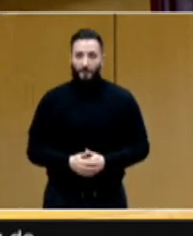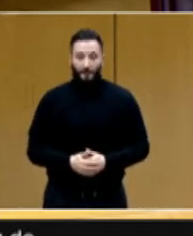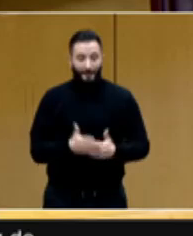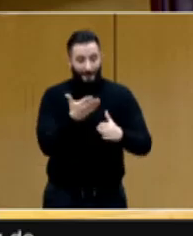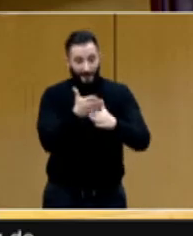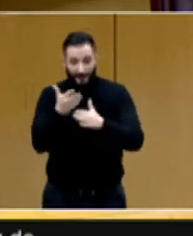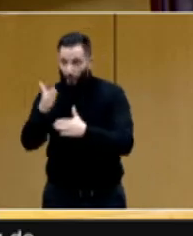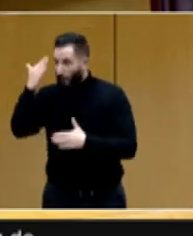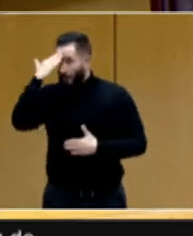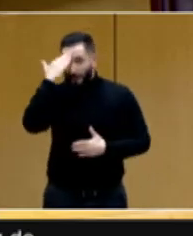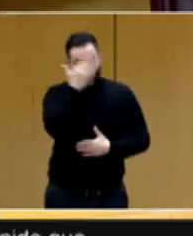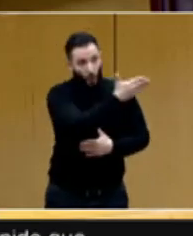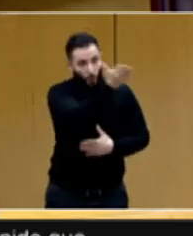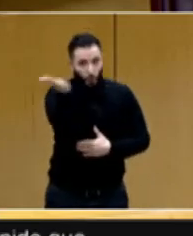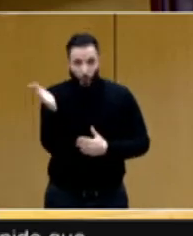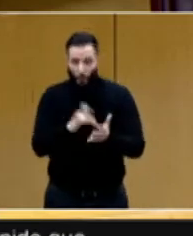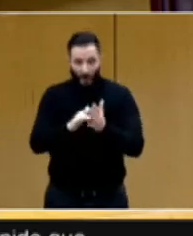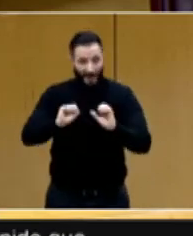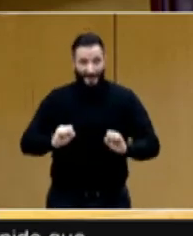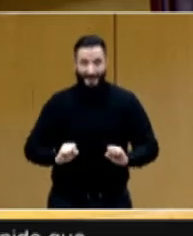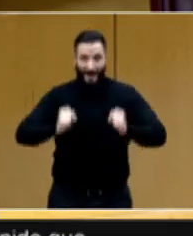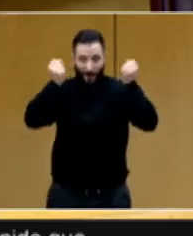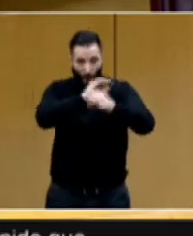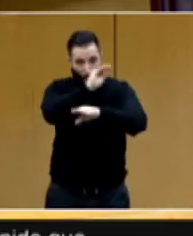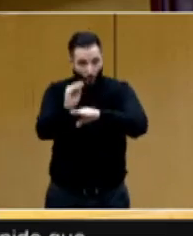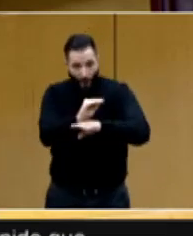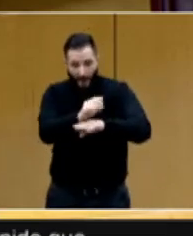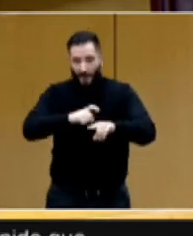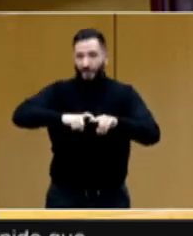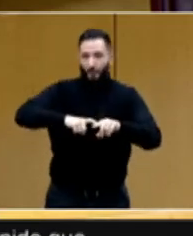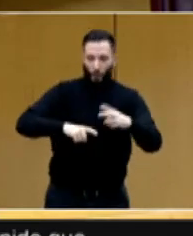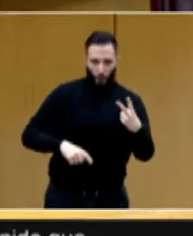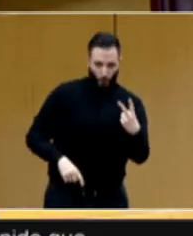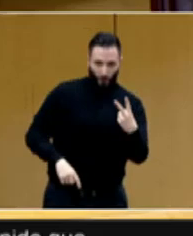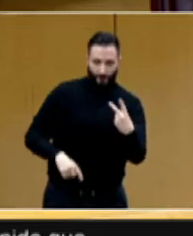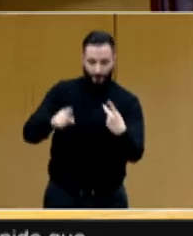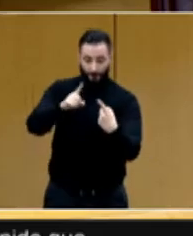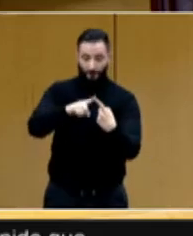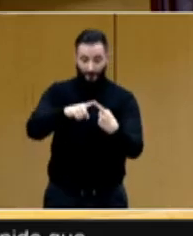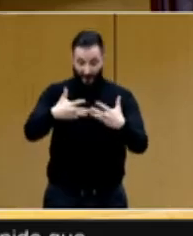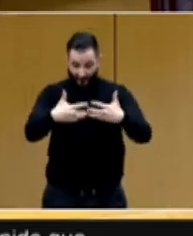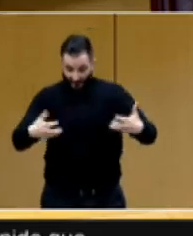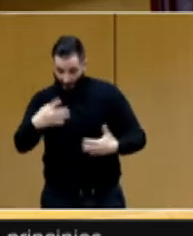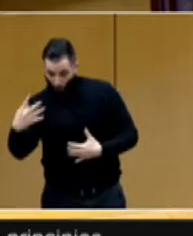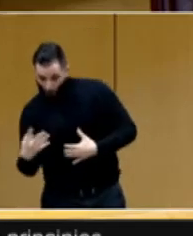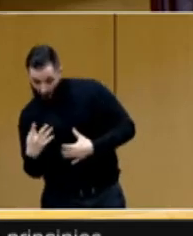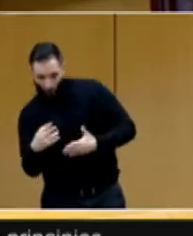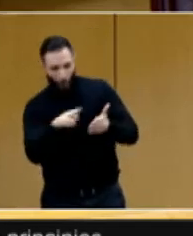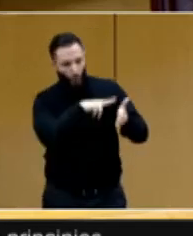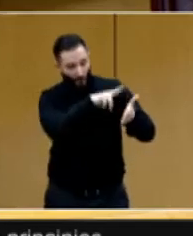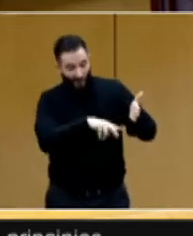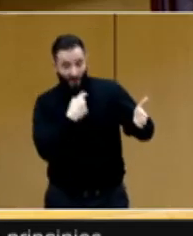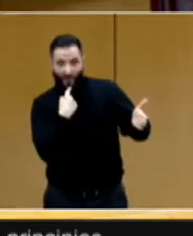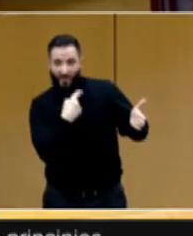con las salvaguardas de que aquí se ha hablado que son de dos tipos de hecho en el apartado cuarto la convención habla de